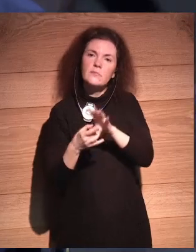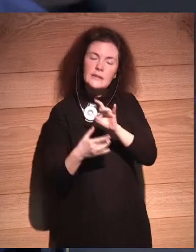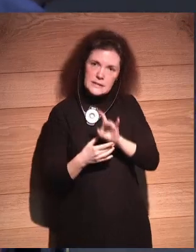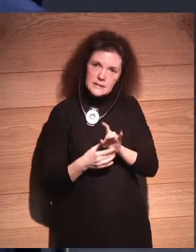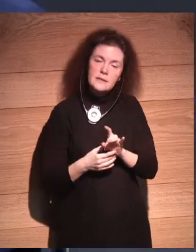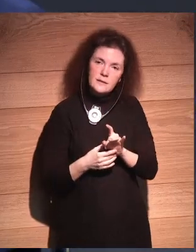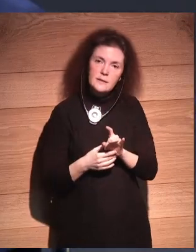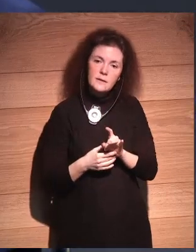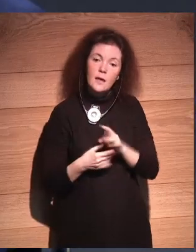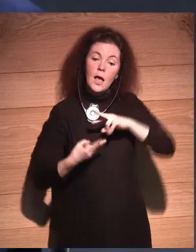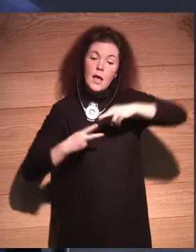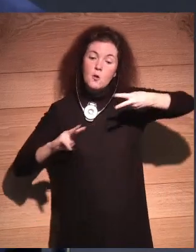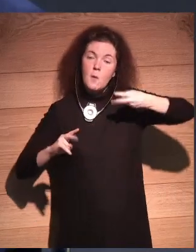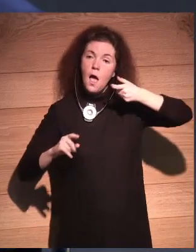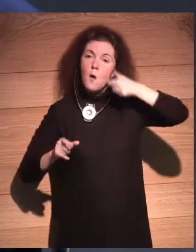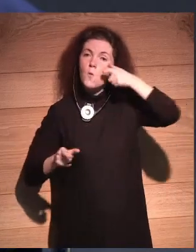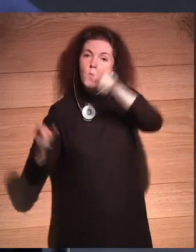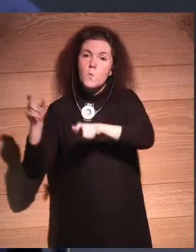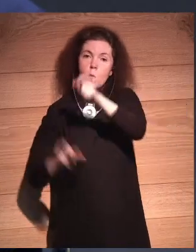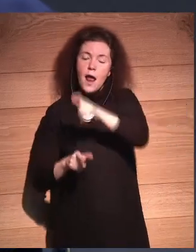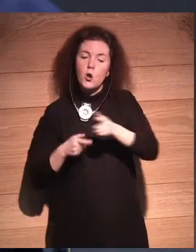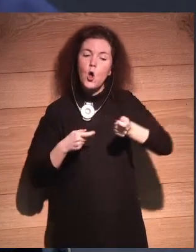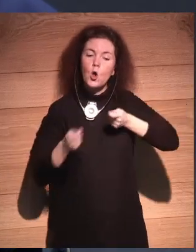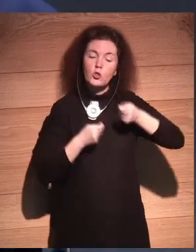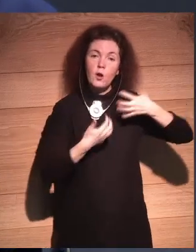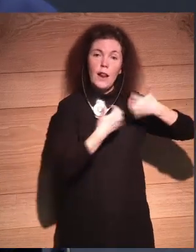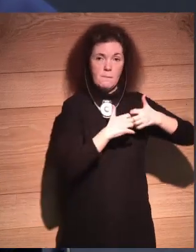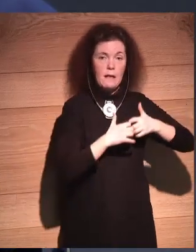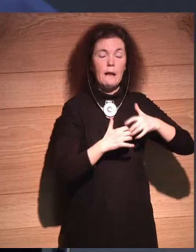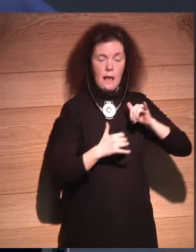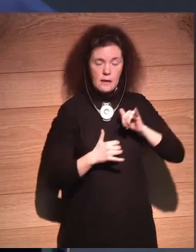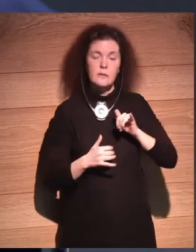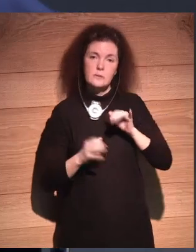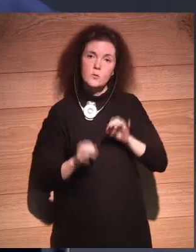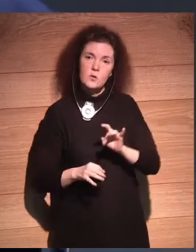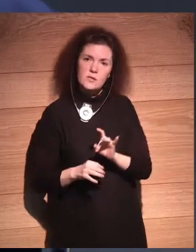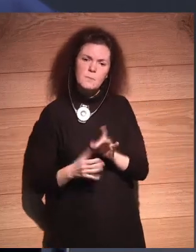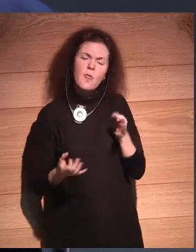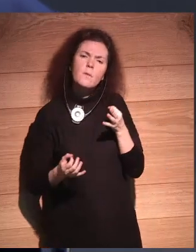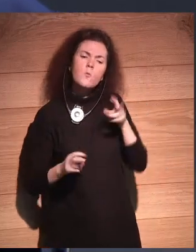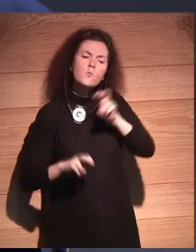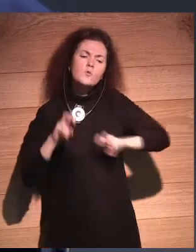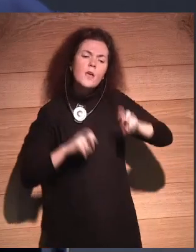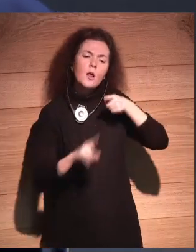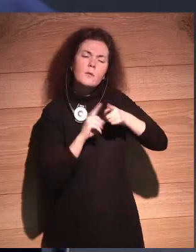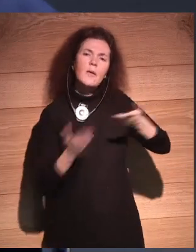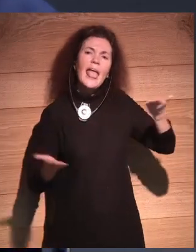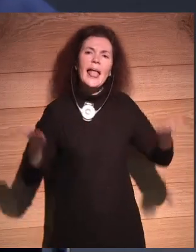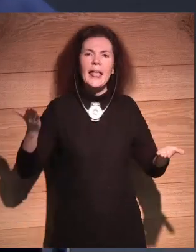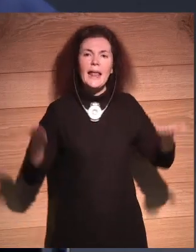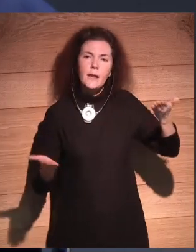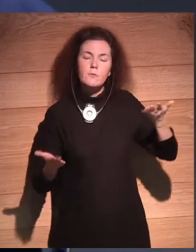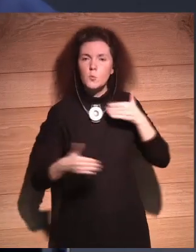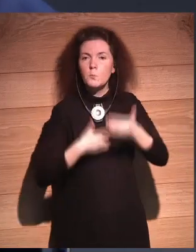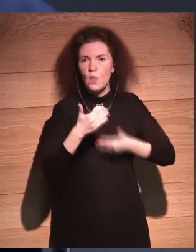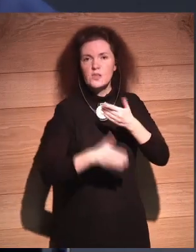Tendremos el genoma humano que va a ser controlado por las máquinas. Por eso tenemos que buscar ese equilibrio. Este es un proceso